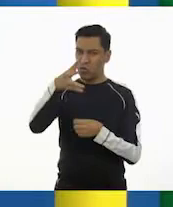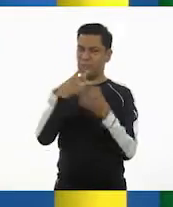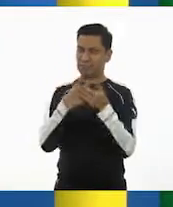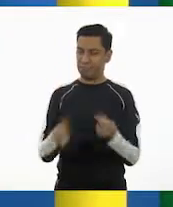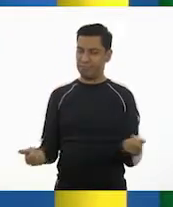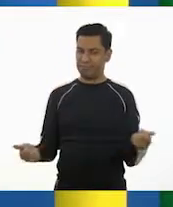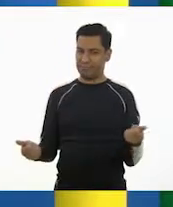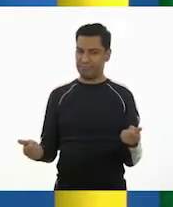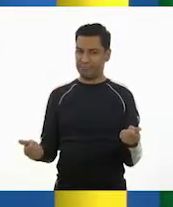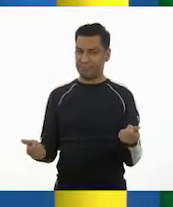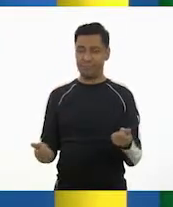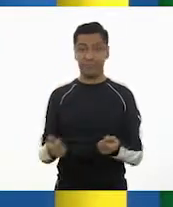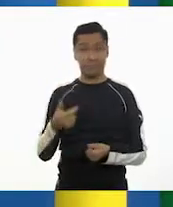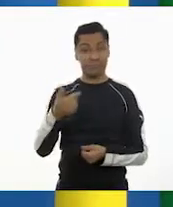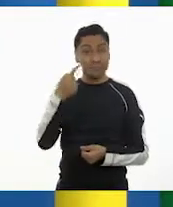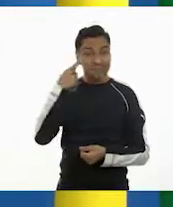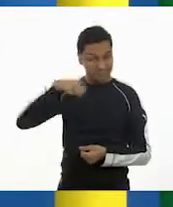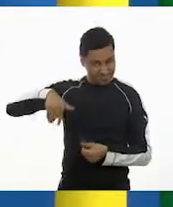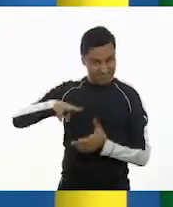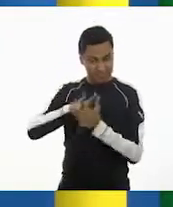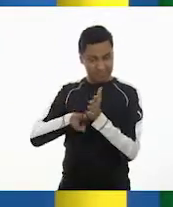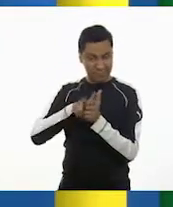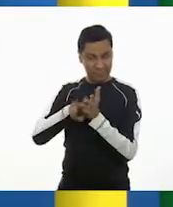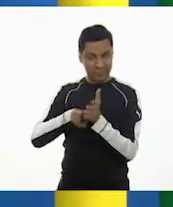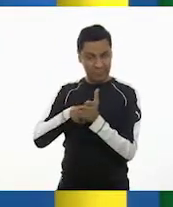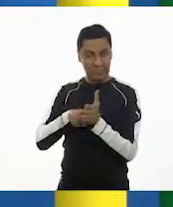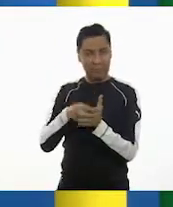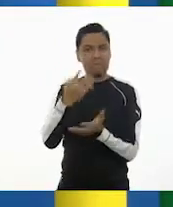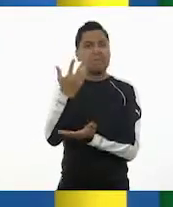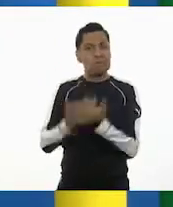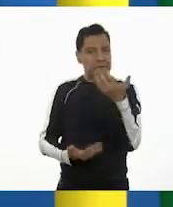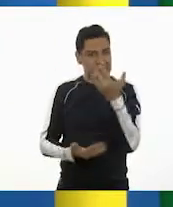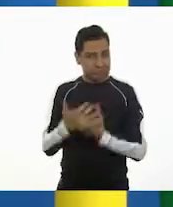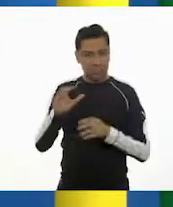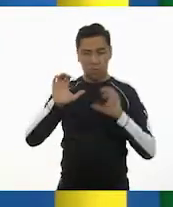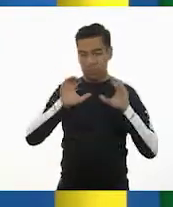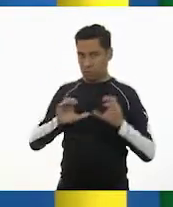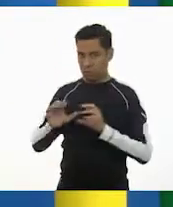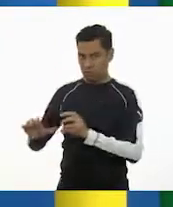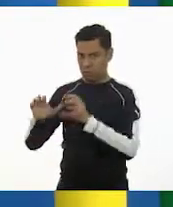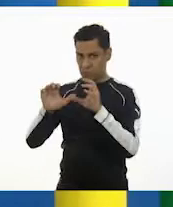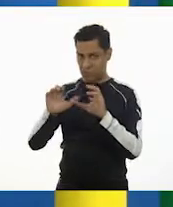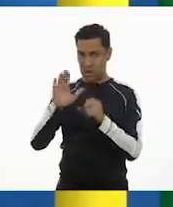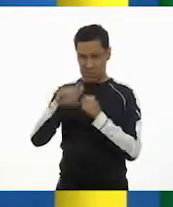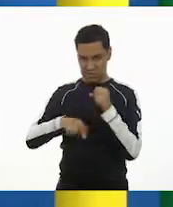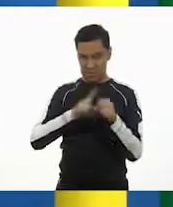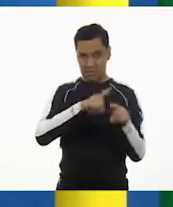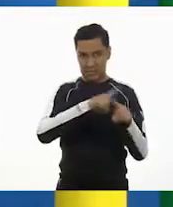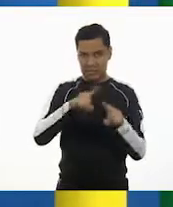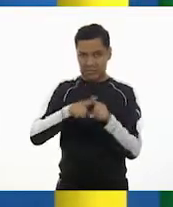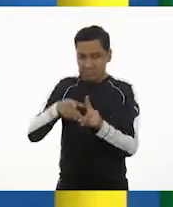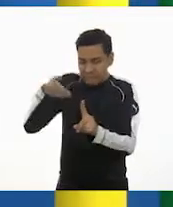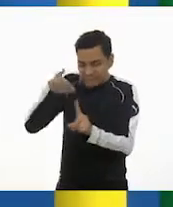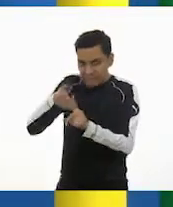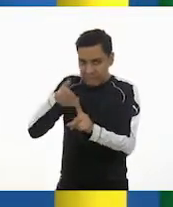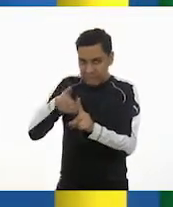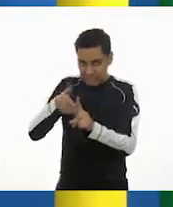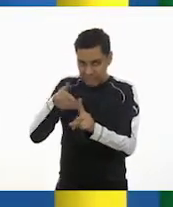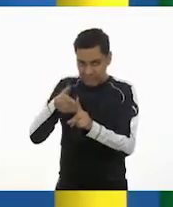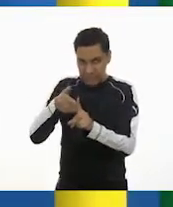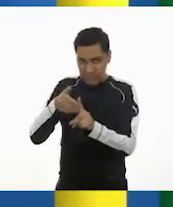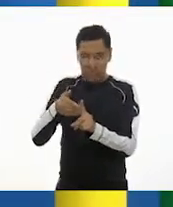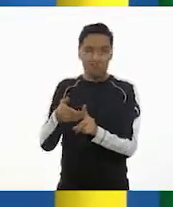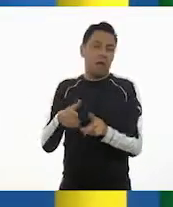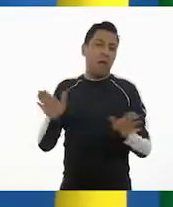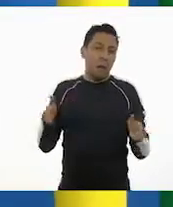nuevo que nos menciona el video es que algunas acciones de conservación se dirigen a alguna especie en particular, pero